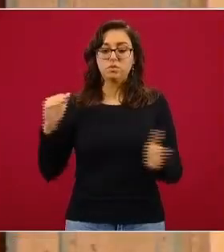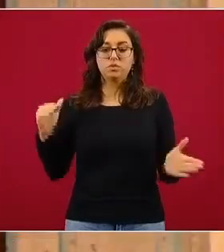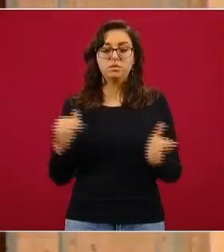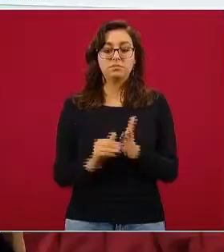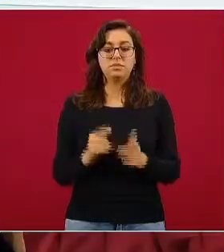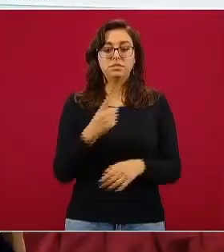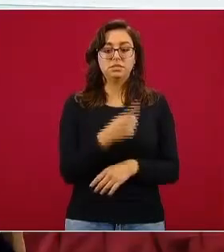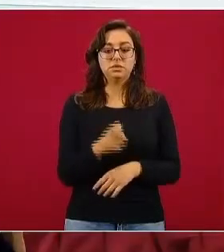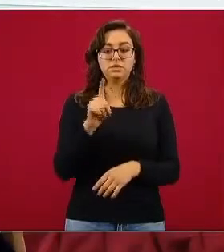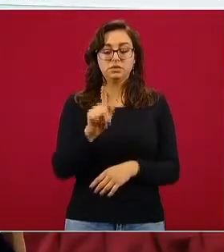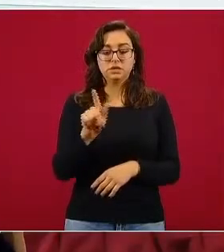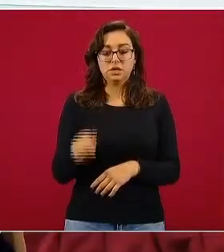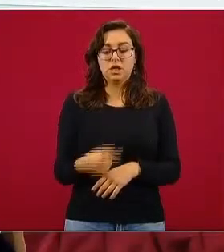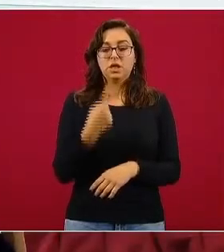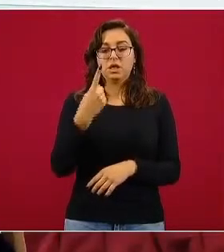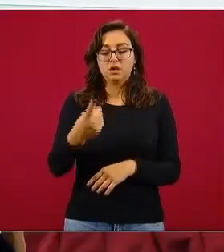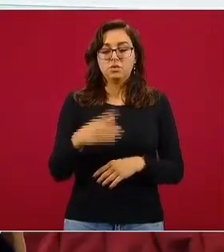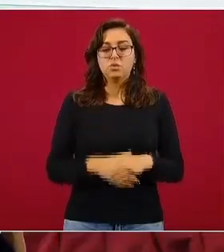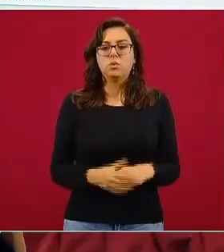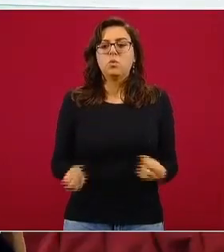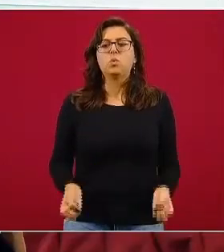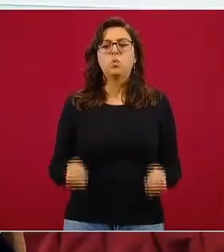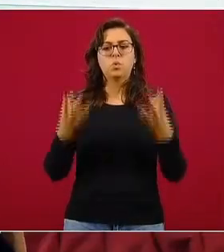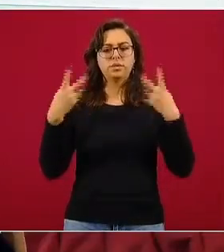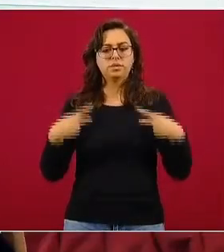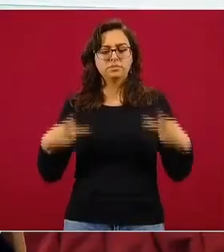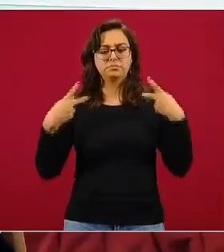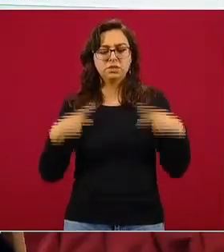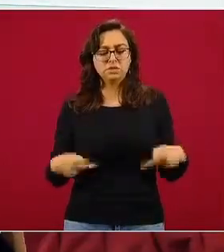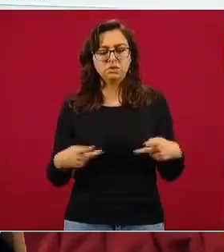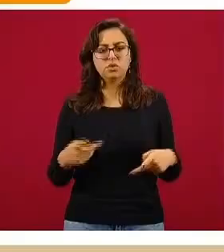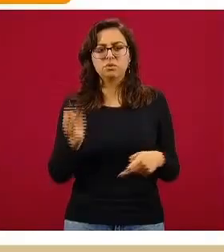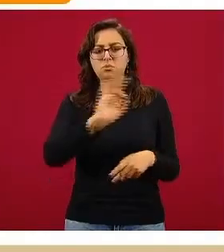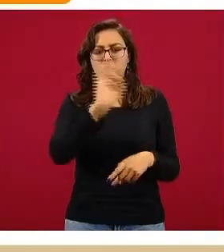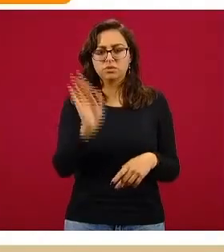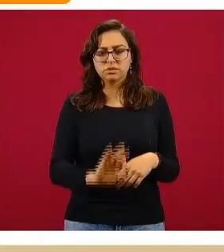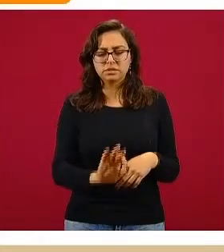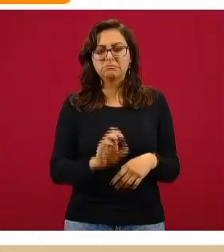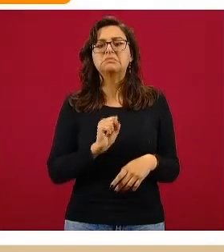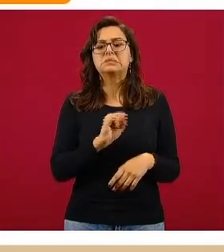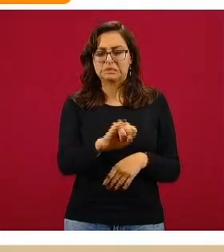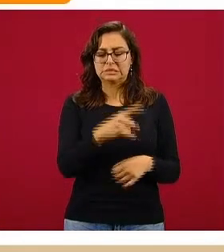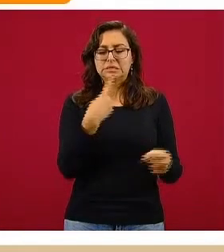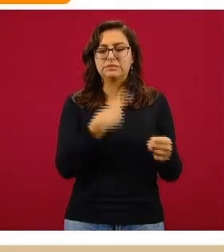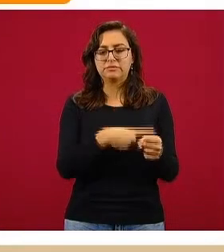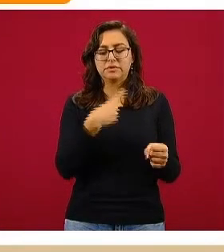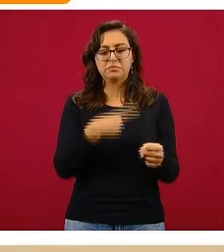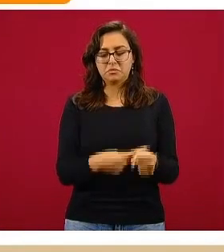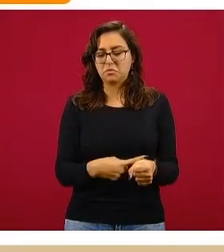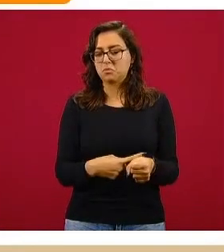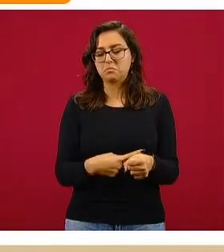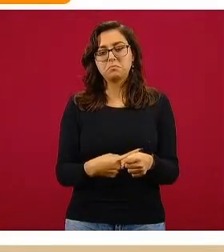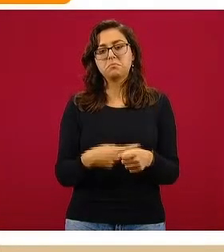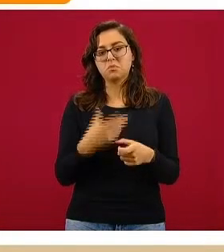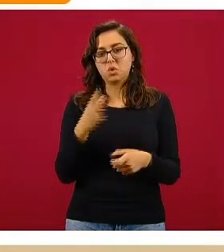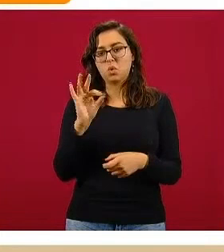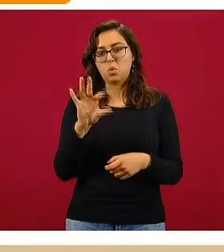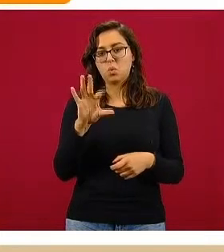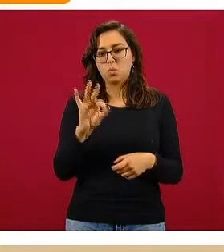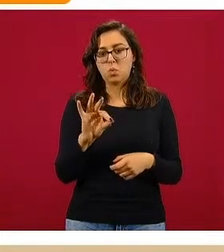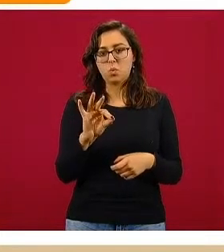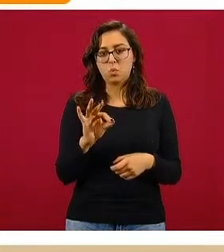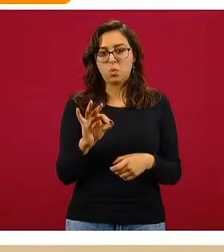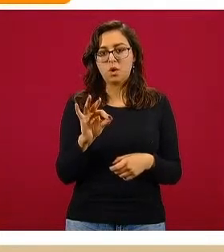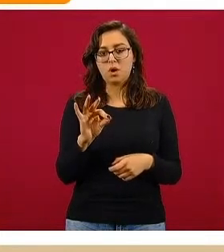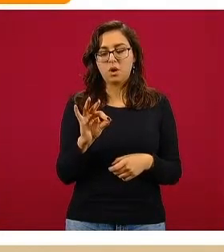89.171. Porcentaje de positividad continúa igual al que en su momento abrimos para esta semana 42, que es